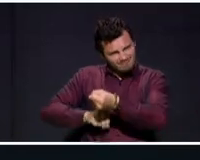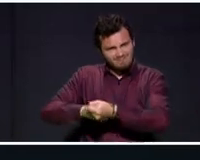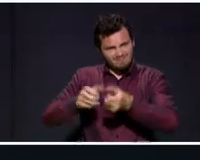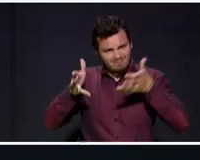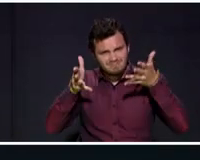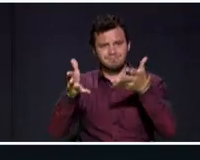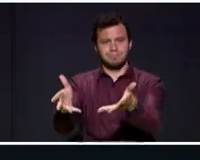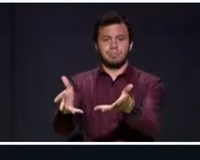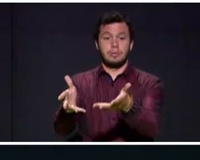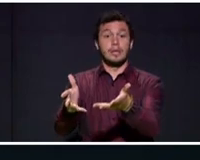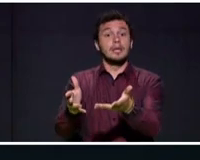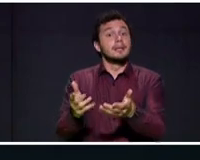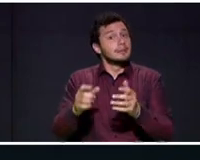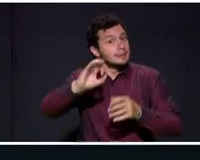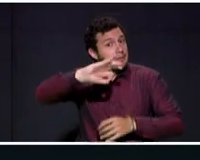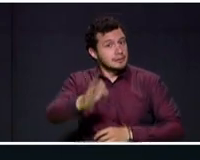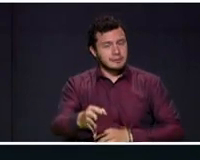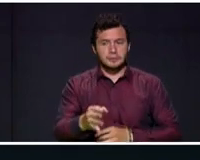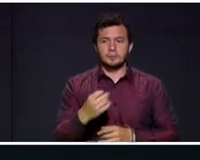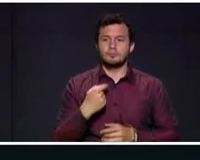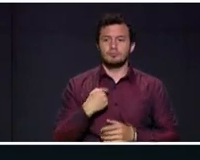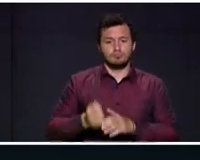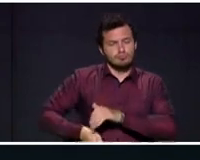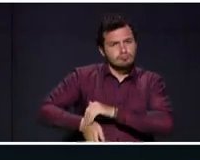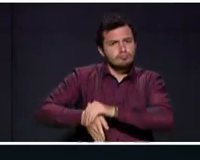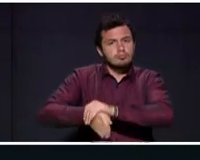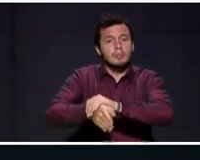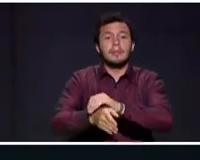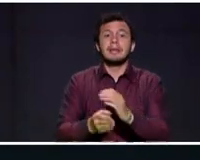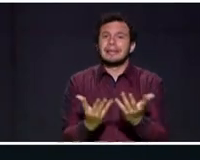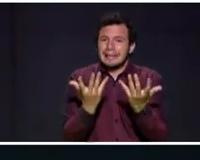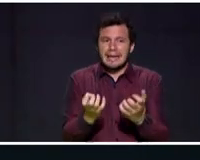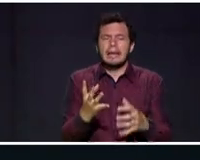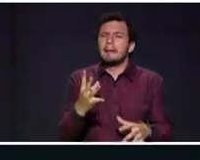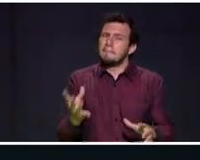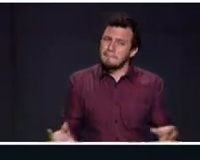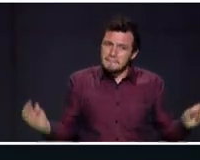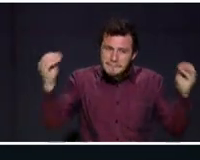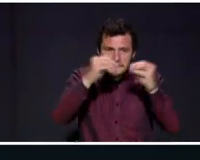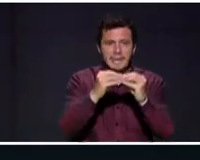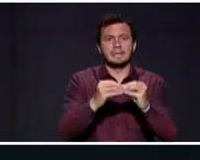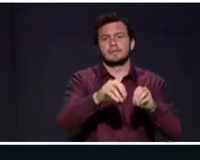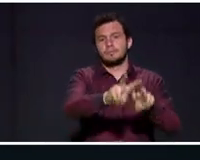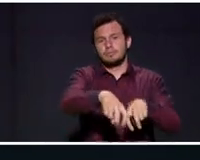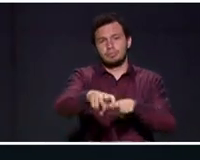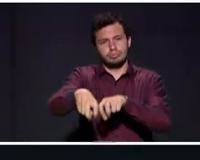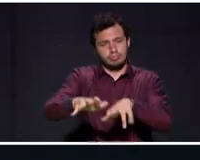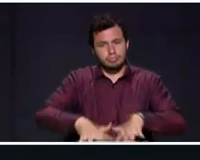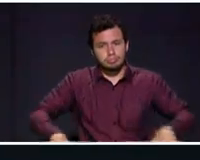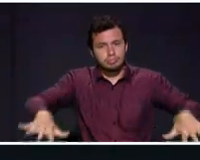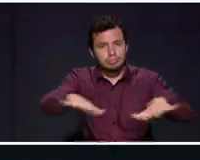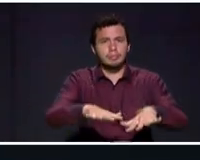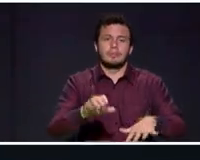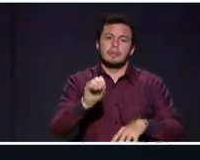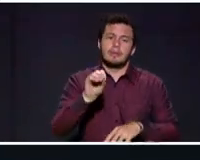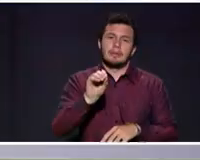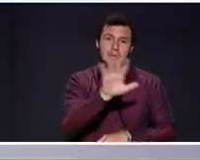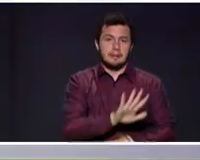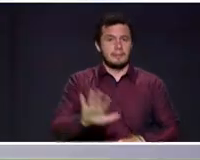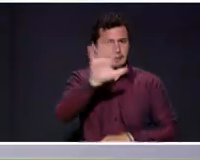continuidad y sabremos la oportunidad de tener duplicar la inversión de la agraria que tiene el departamento en estos próximos cuatro